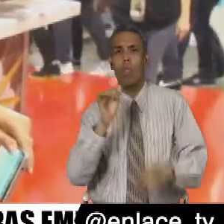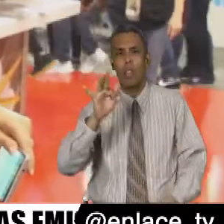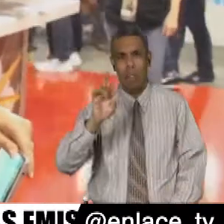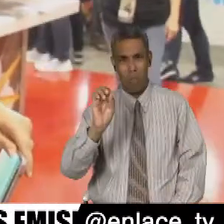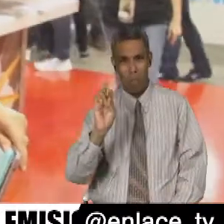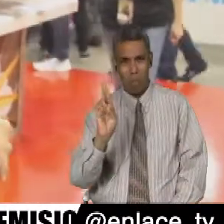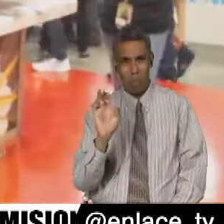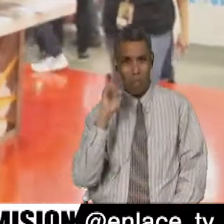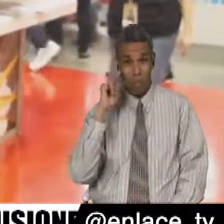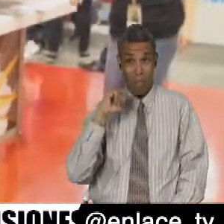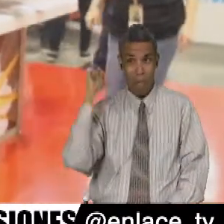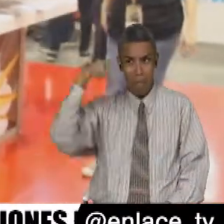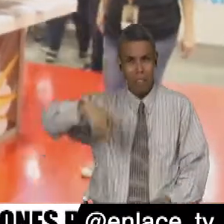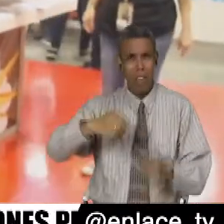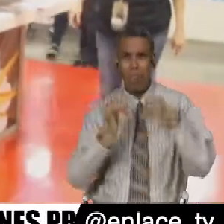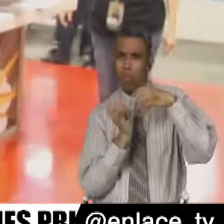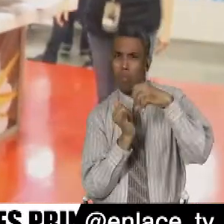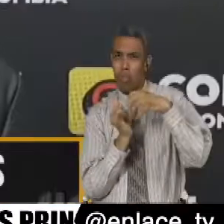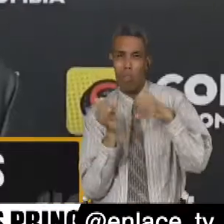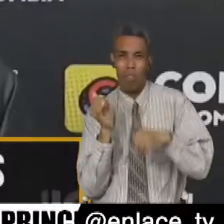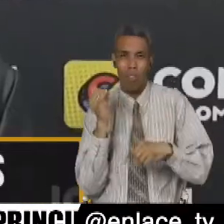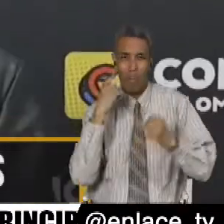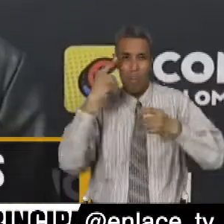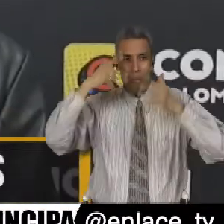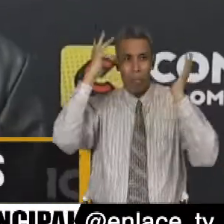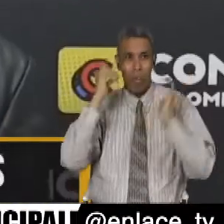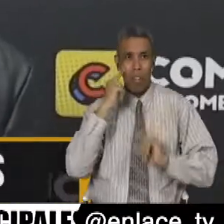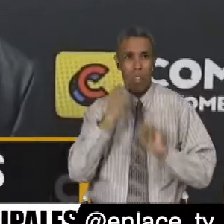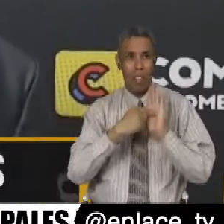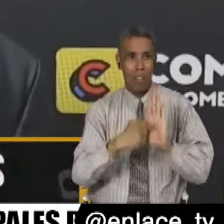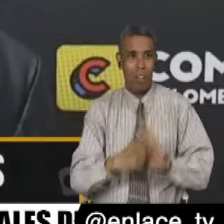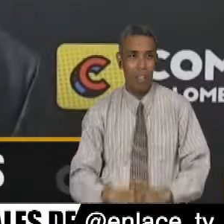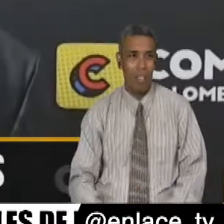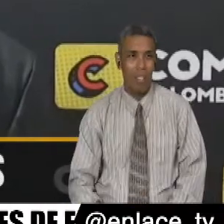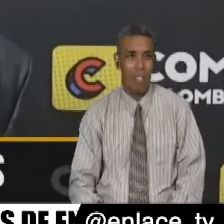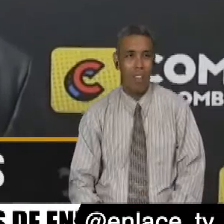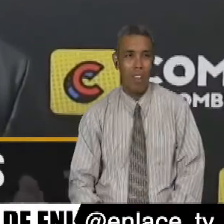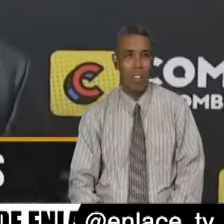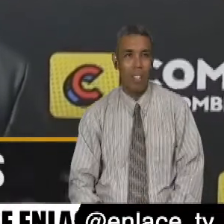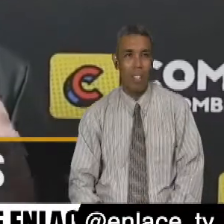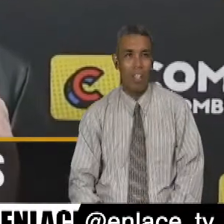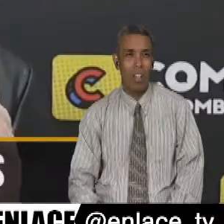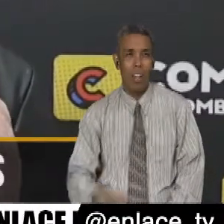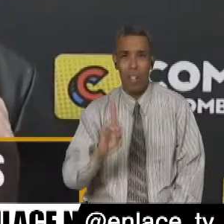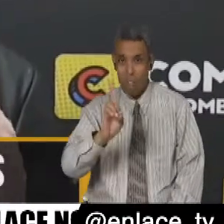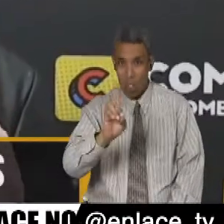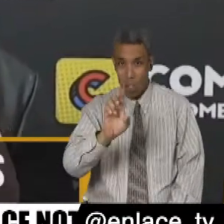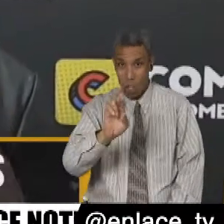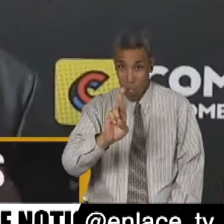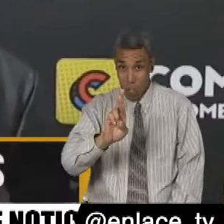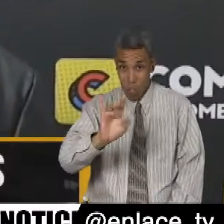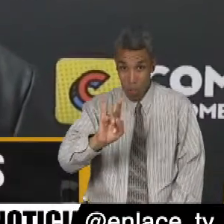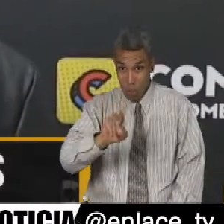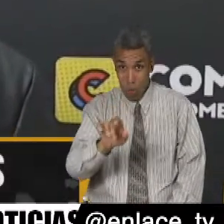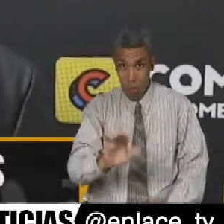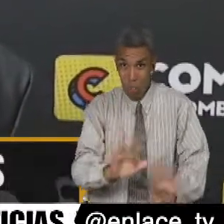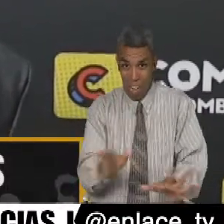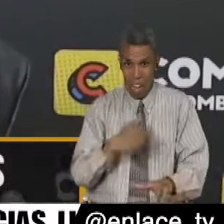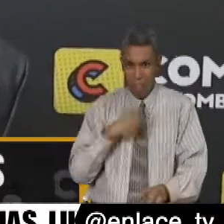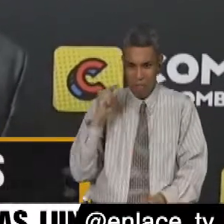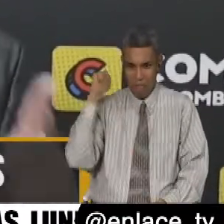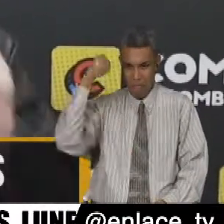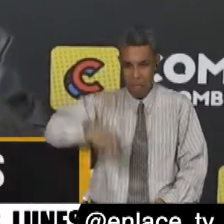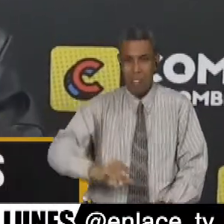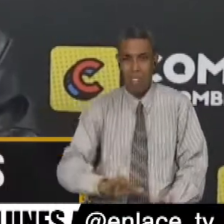sus seguidores amigas amigos soy bros ya estoy en la comic-con lo